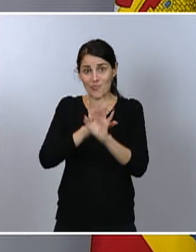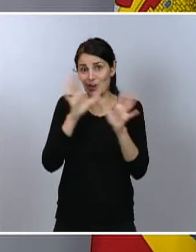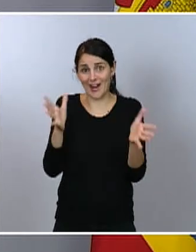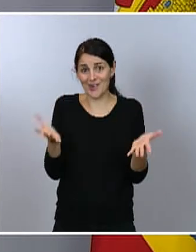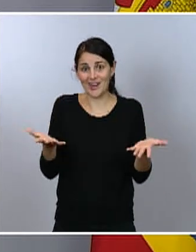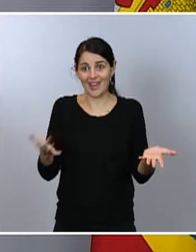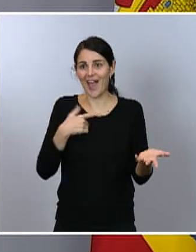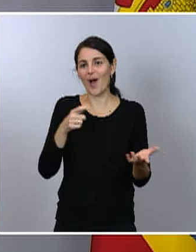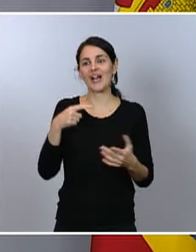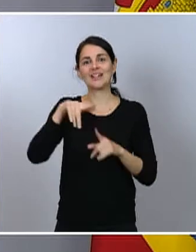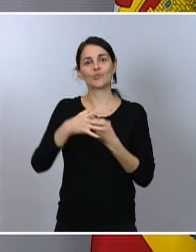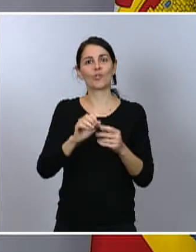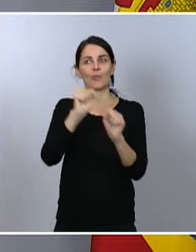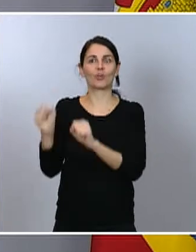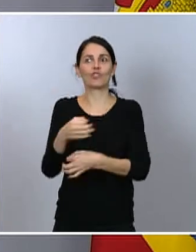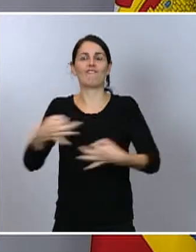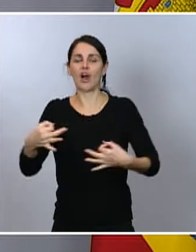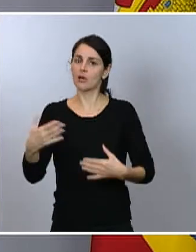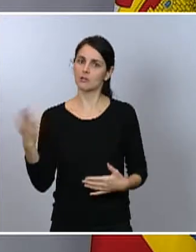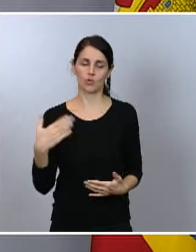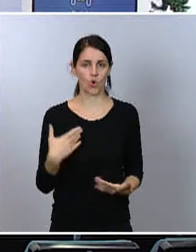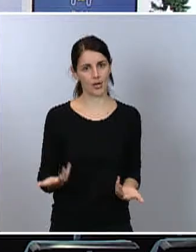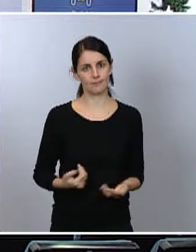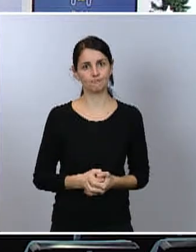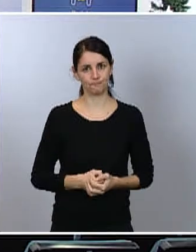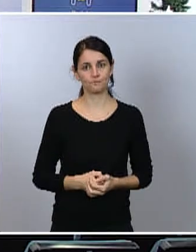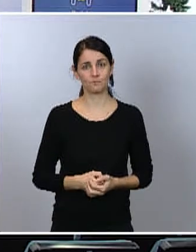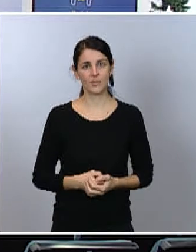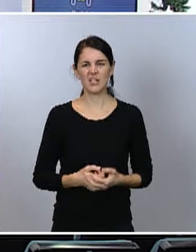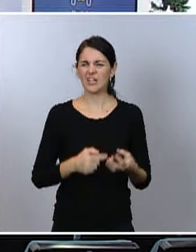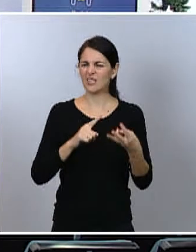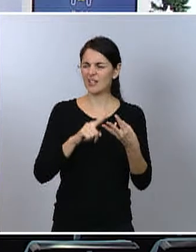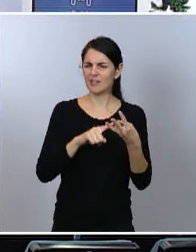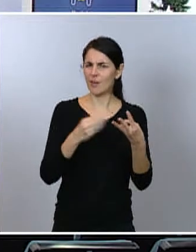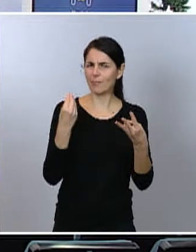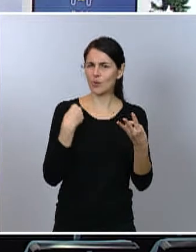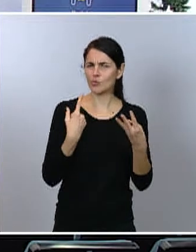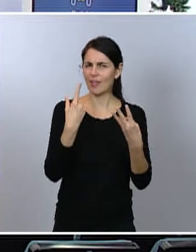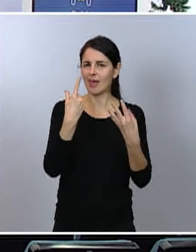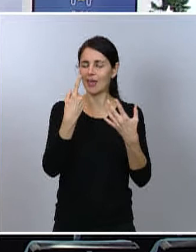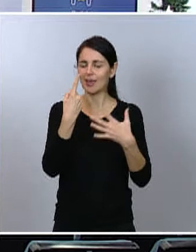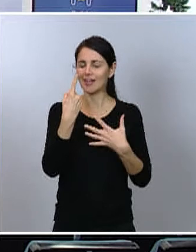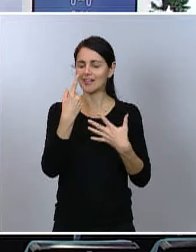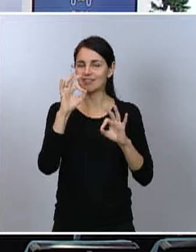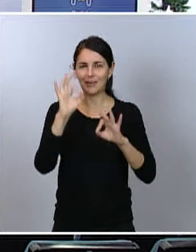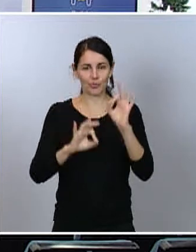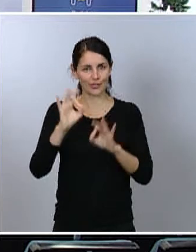protección. Y la pregunta del 60% de los test os la paso a